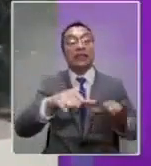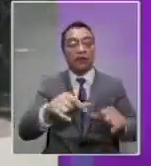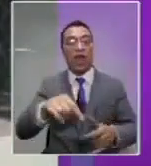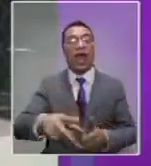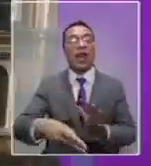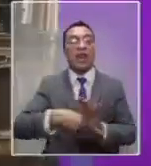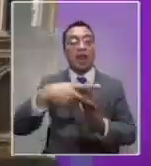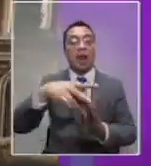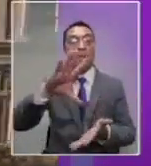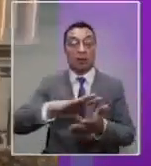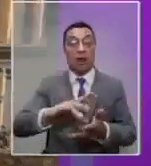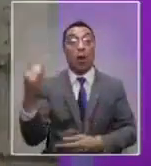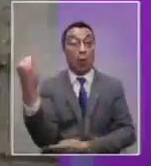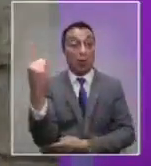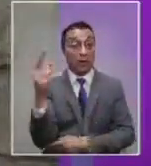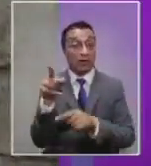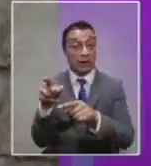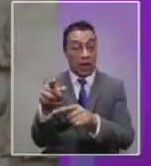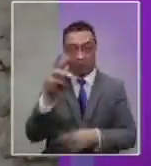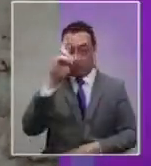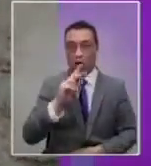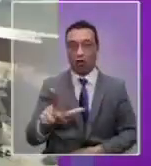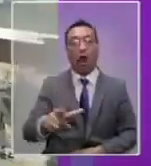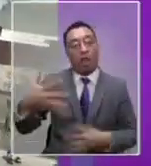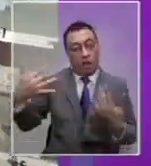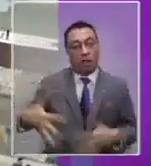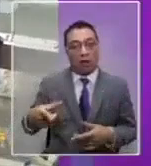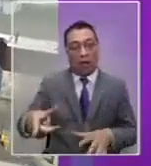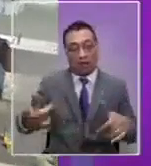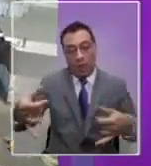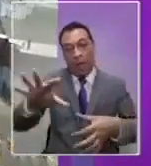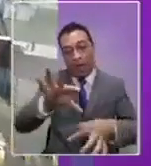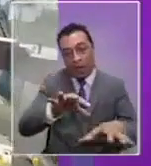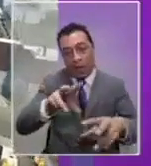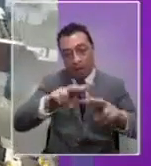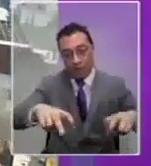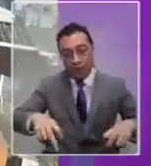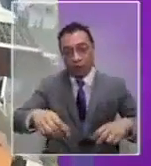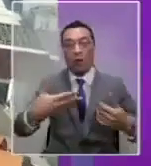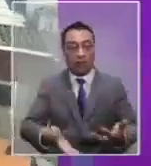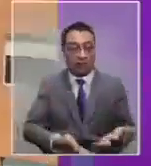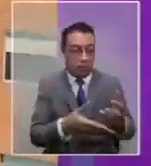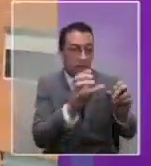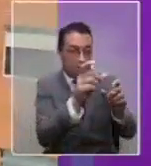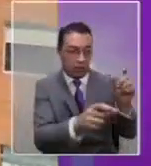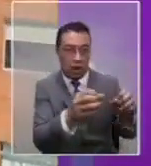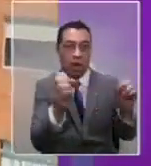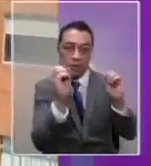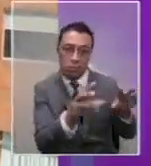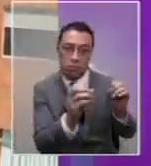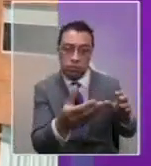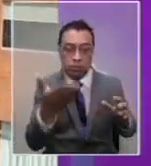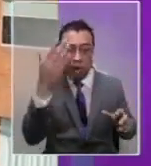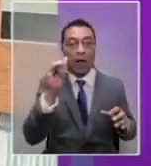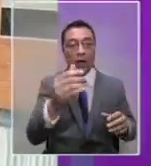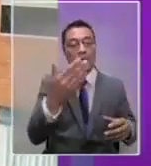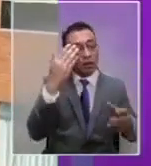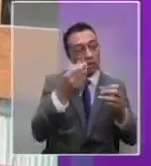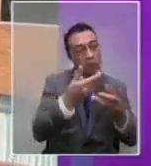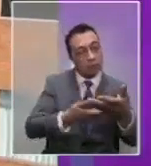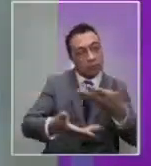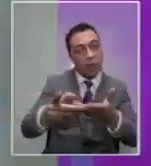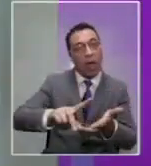país. Las universidades cumplen un rol fundamental en la investigación, formación de capital humano avanzado y